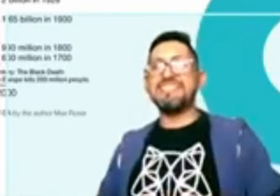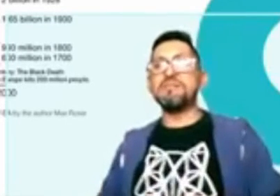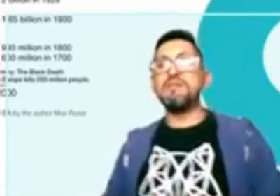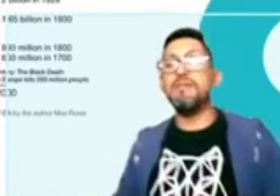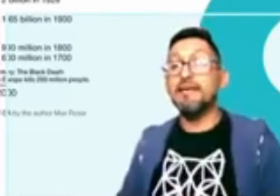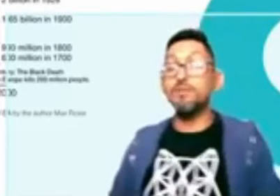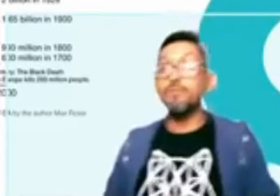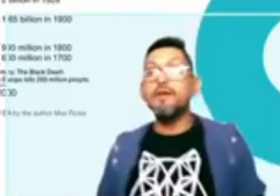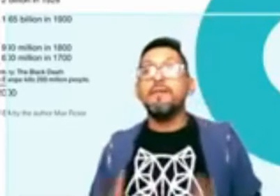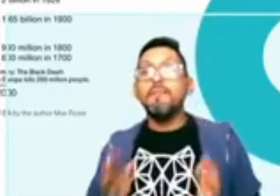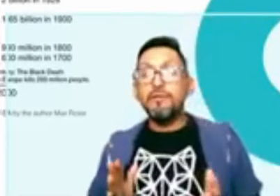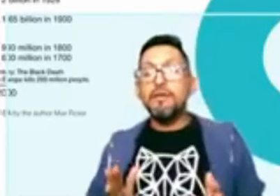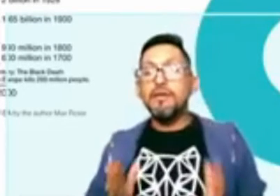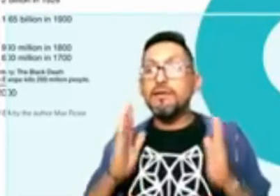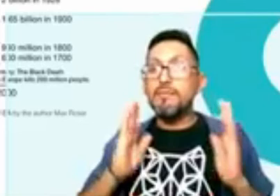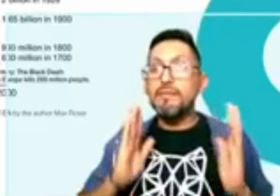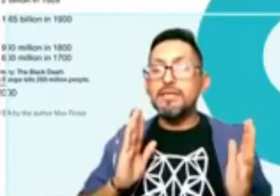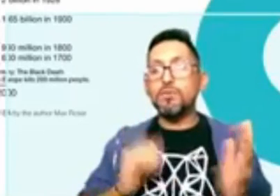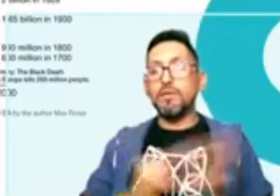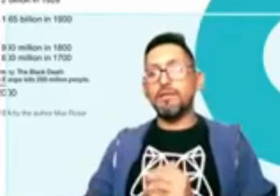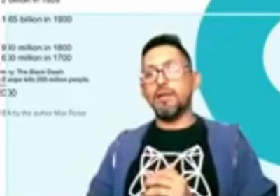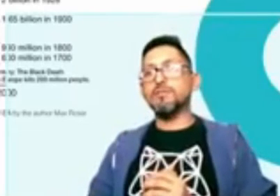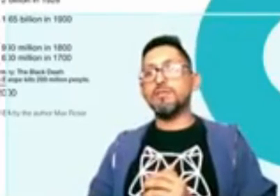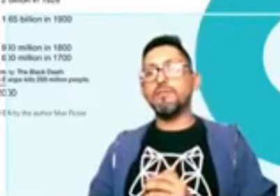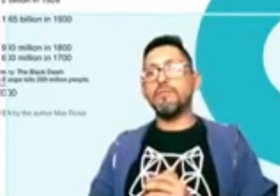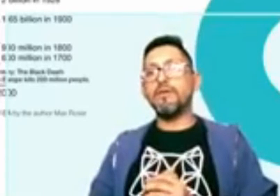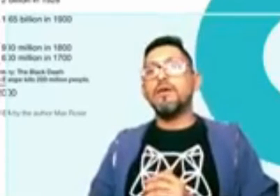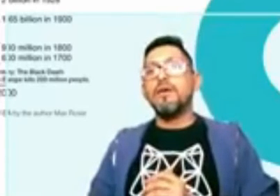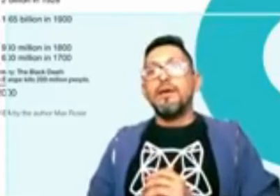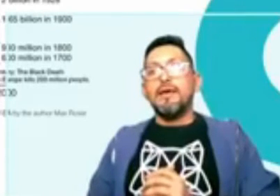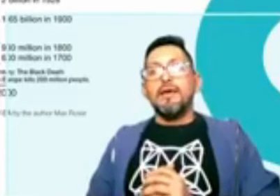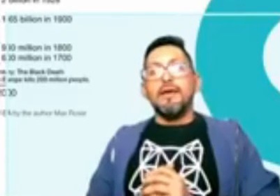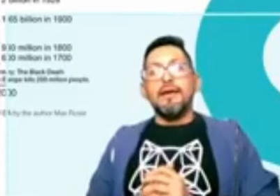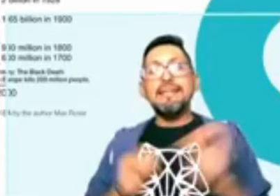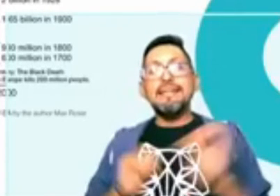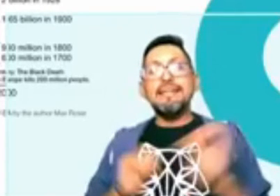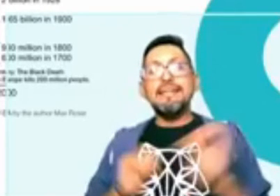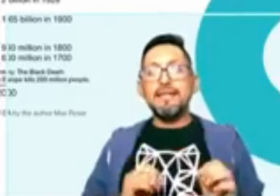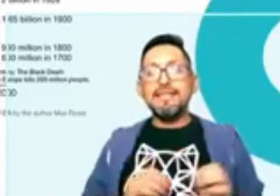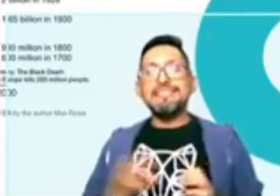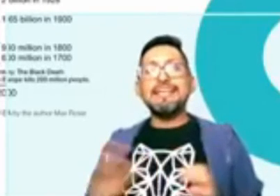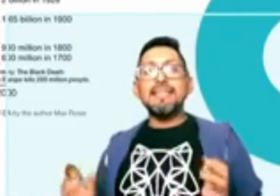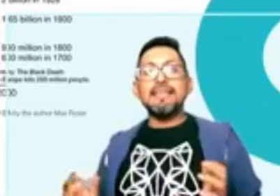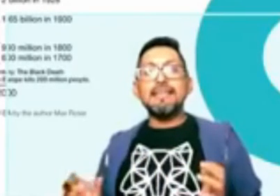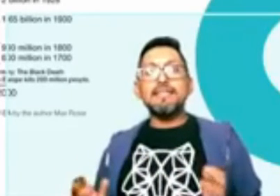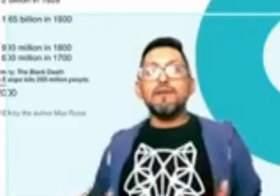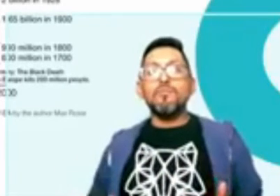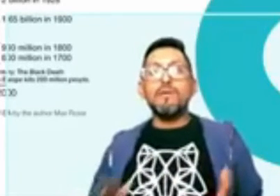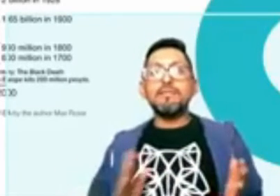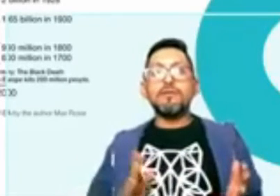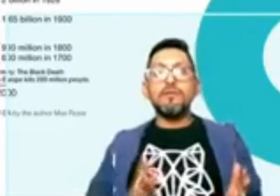charla exclusivamente a eso, pero quiero que también te des cuenta de otra cosa. En la gráfica de izquierda a